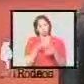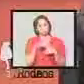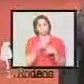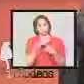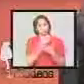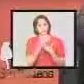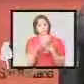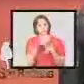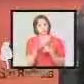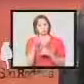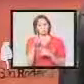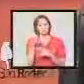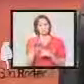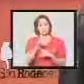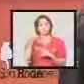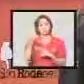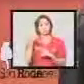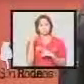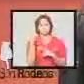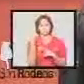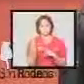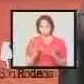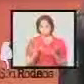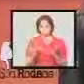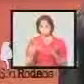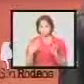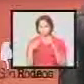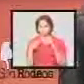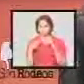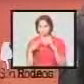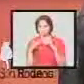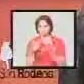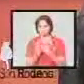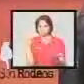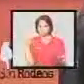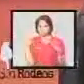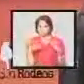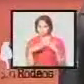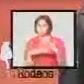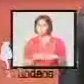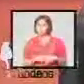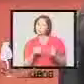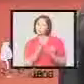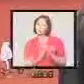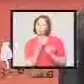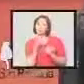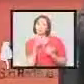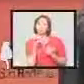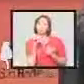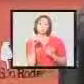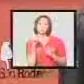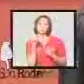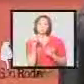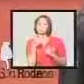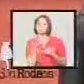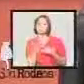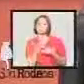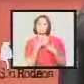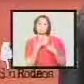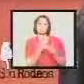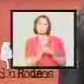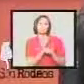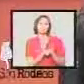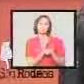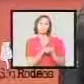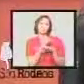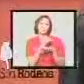hasta el 100% del monto de la vivienda, del valor de la vivienda, con tasas de interés muy bajas. Estoy casi seguro que no hay